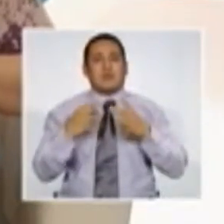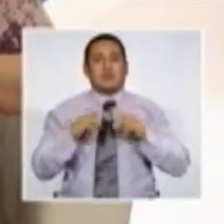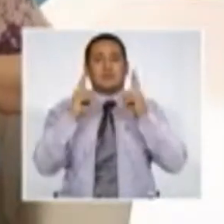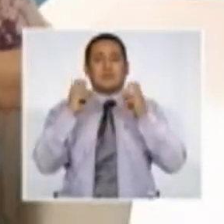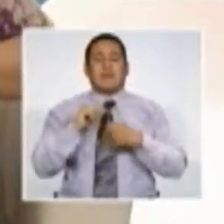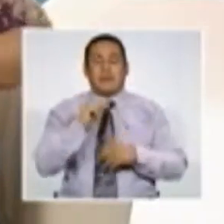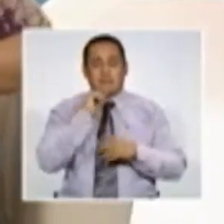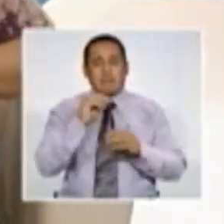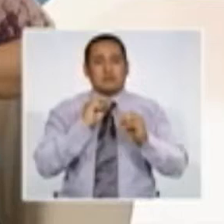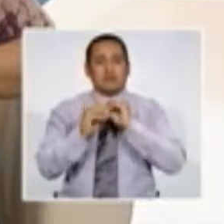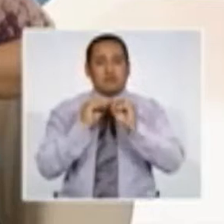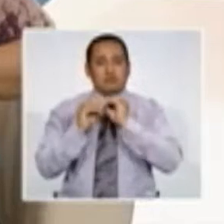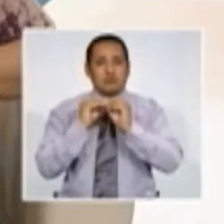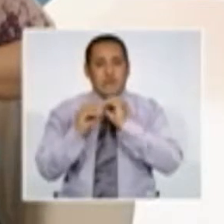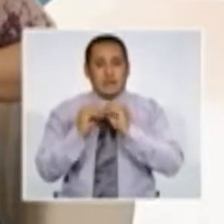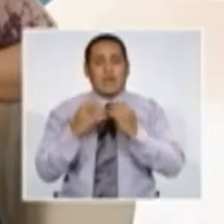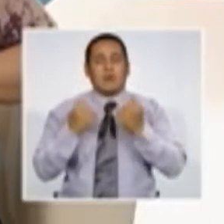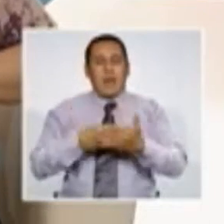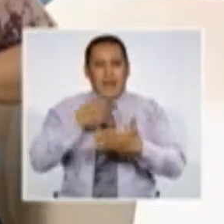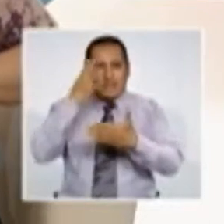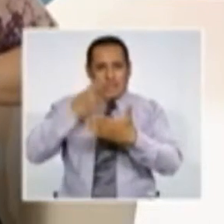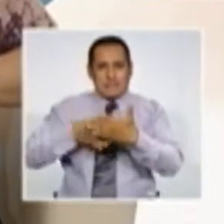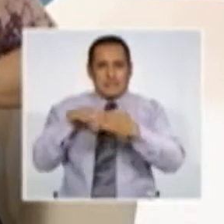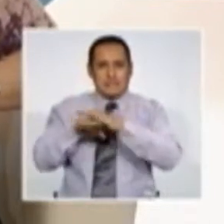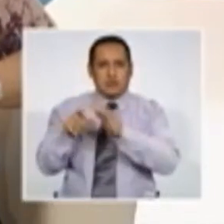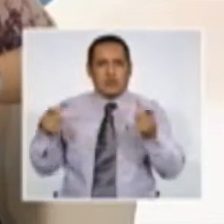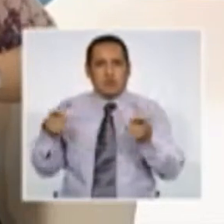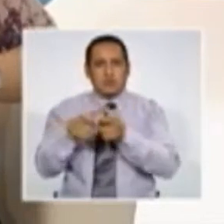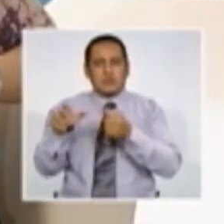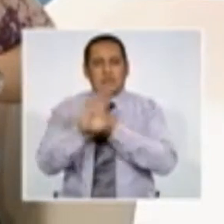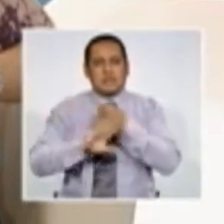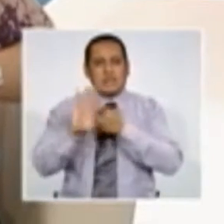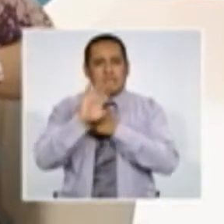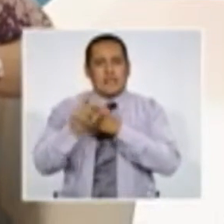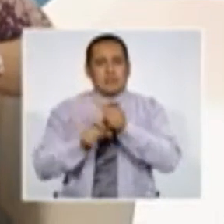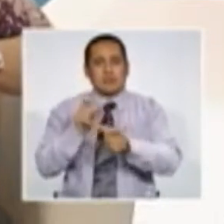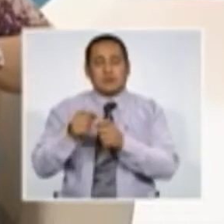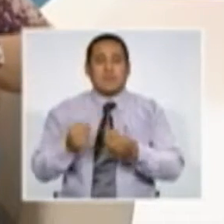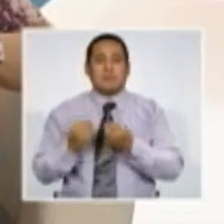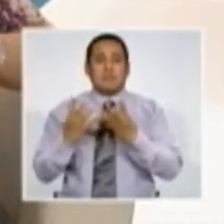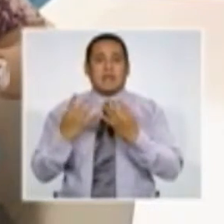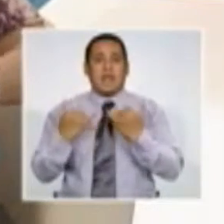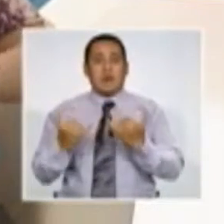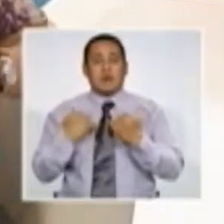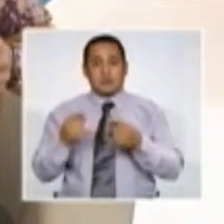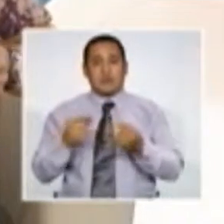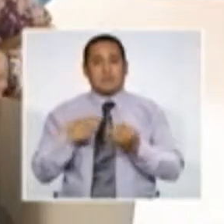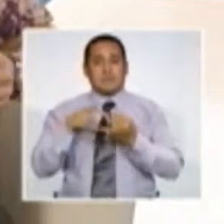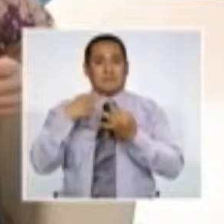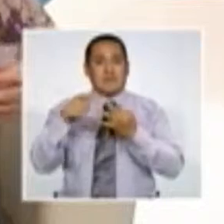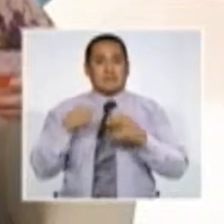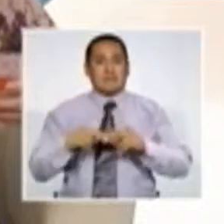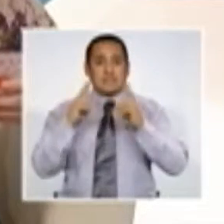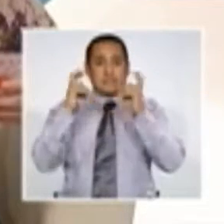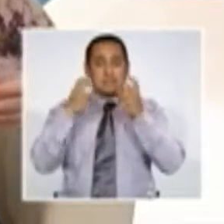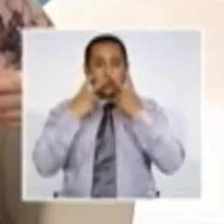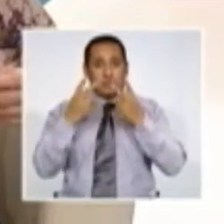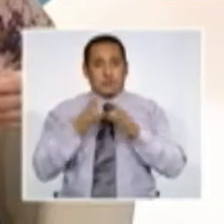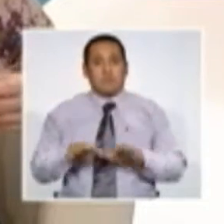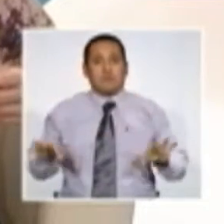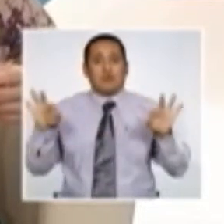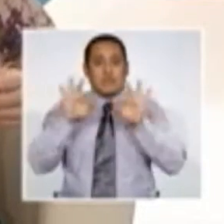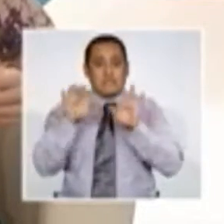plata. A ver, sería un tema interesante. Es un tema pendiente, a analizar ahí en la Comisión de Defensa al Consumidor. Bueno, son puntos que